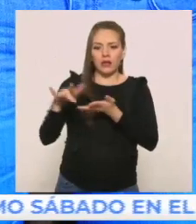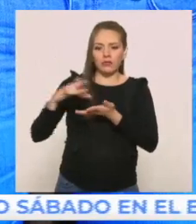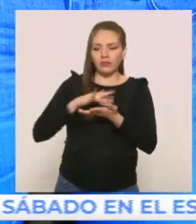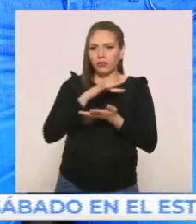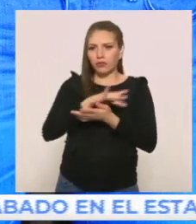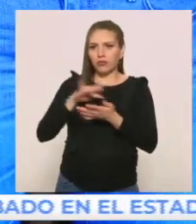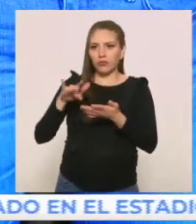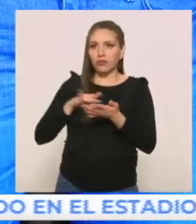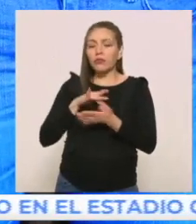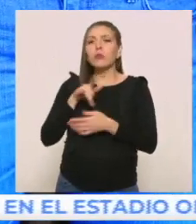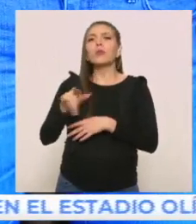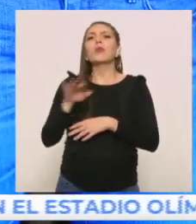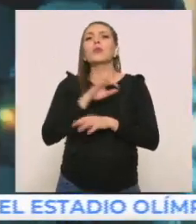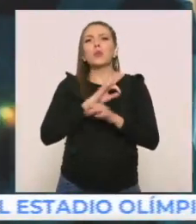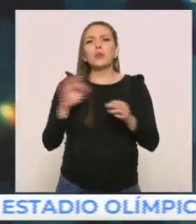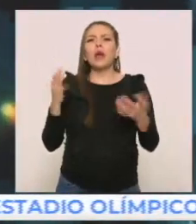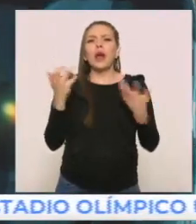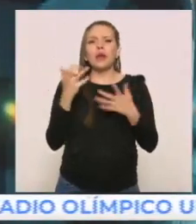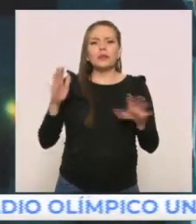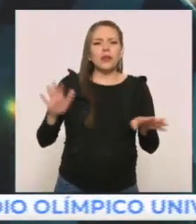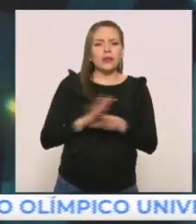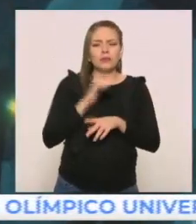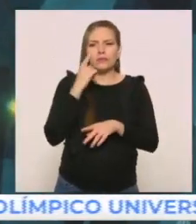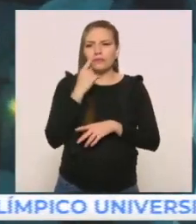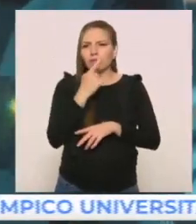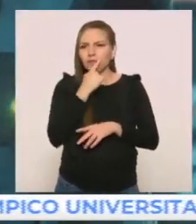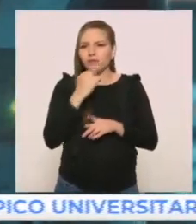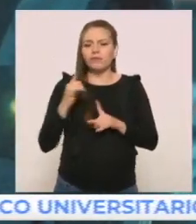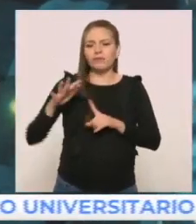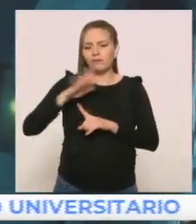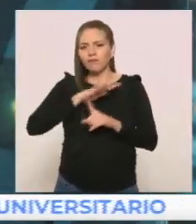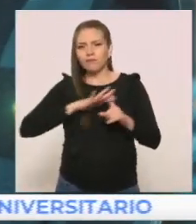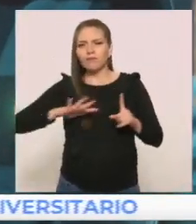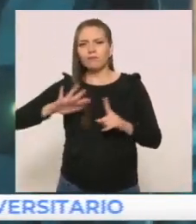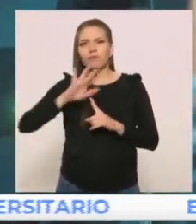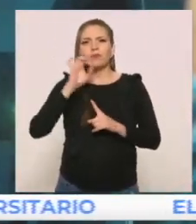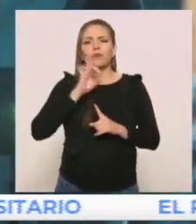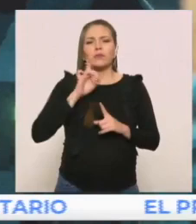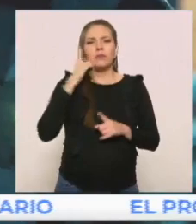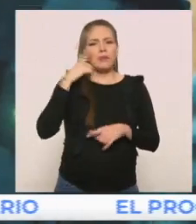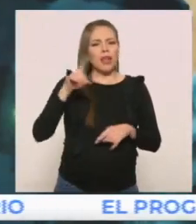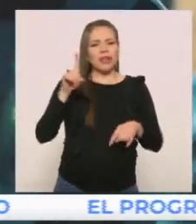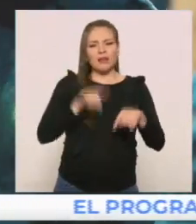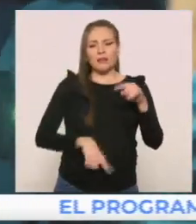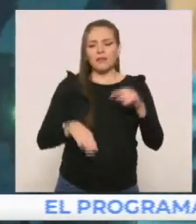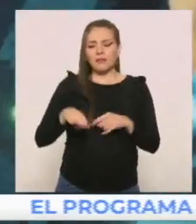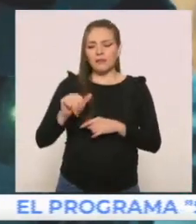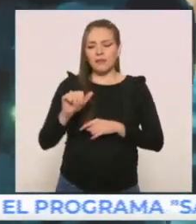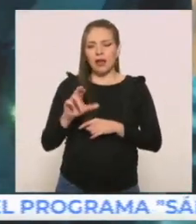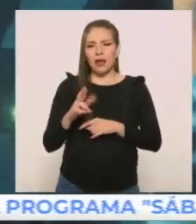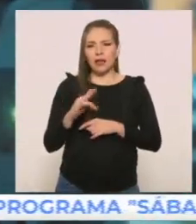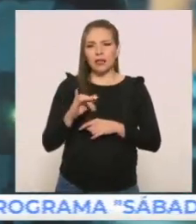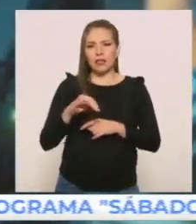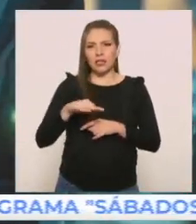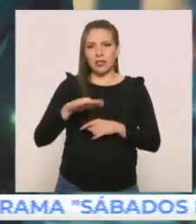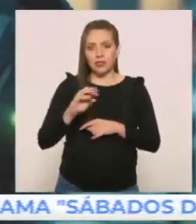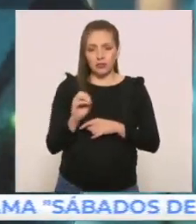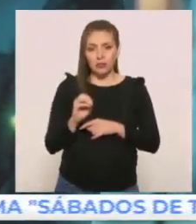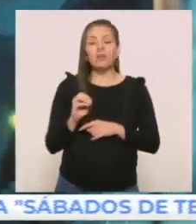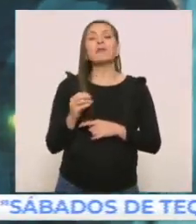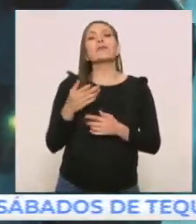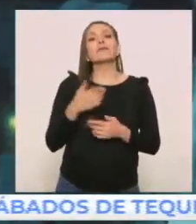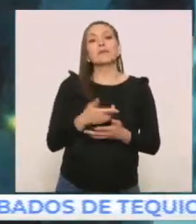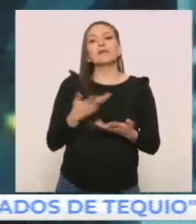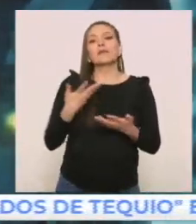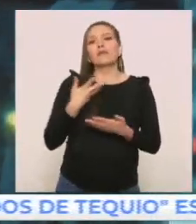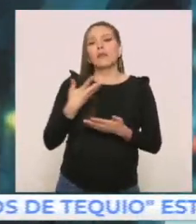mismos puede transformar su percepción propia y por supuesto el entorno de las mujeres para trascender el machismo. Para explicarnos esto, darnos más detalle, tenemos el gusto de recibir